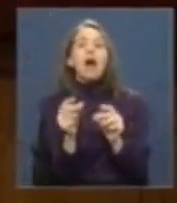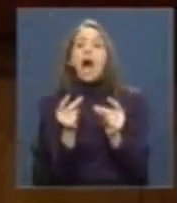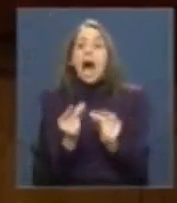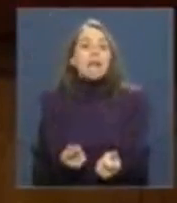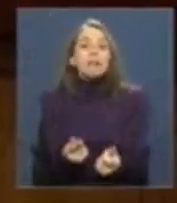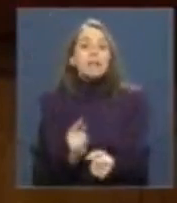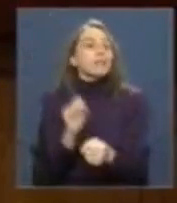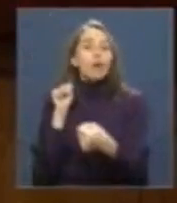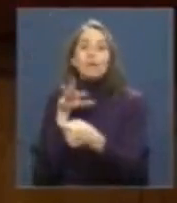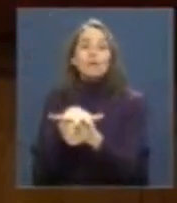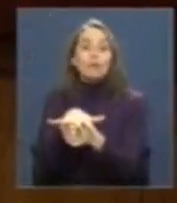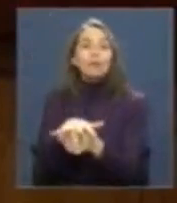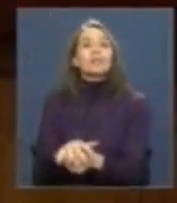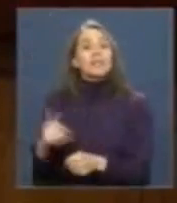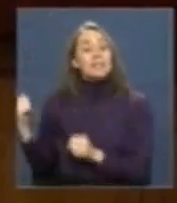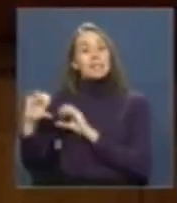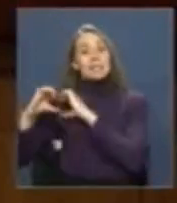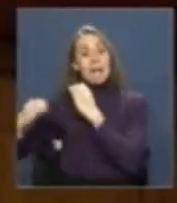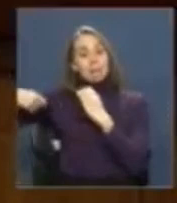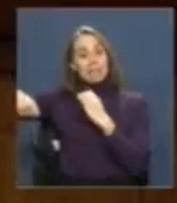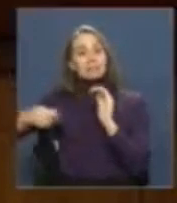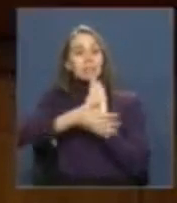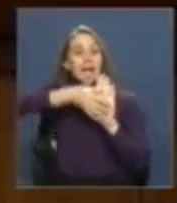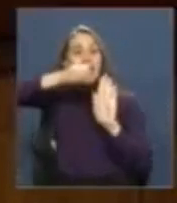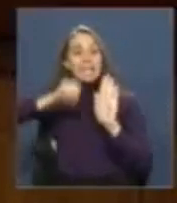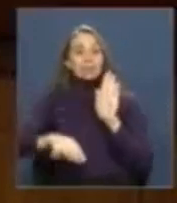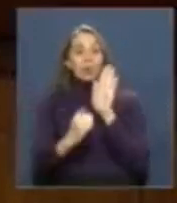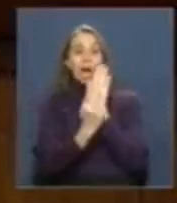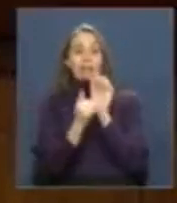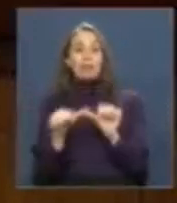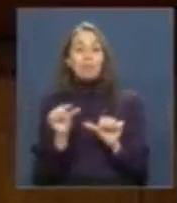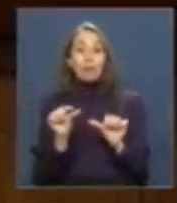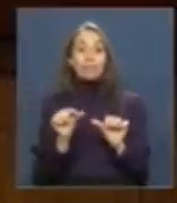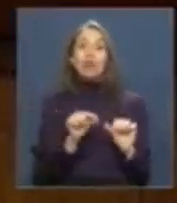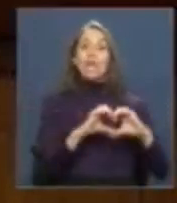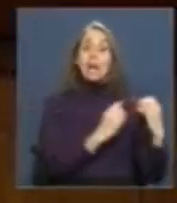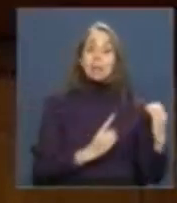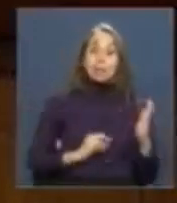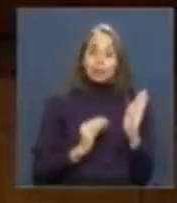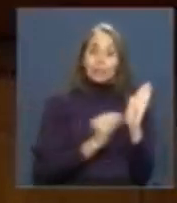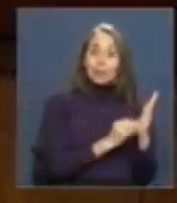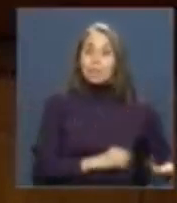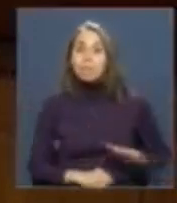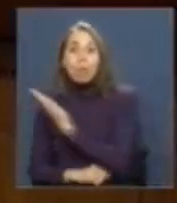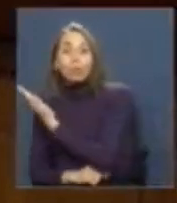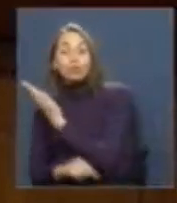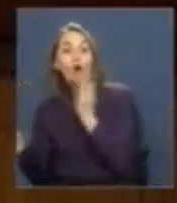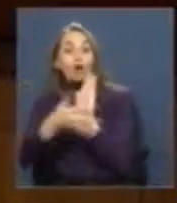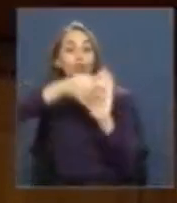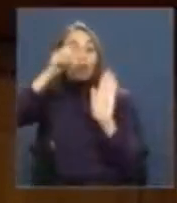que el senado al eliminar el artículo transitorio propuesto por esta cámara le dio efecto